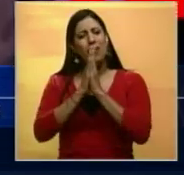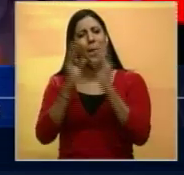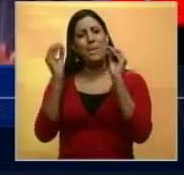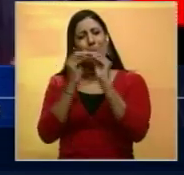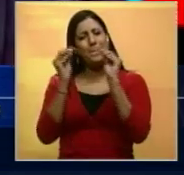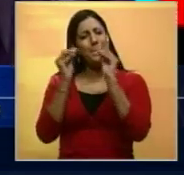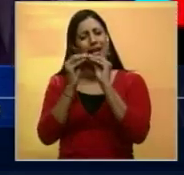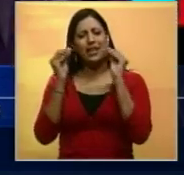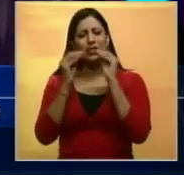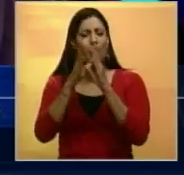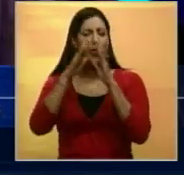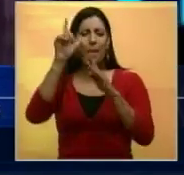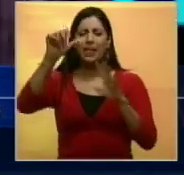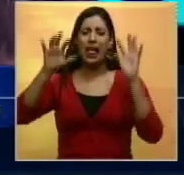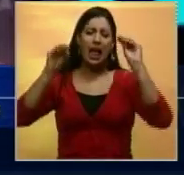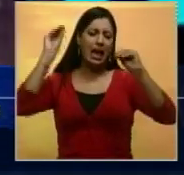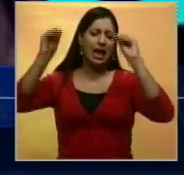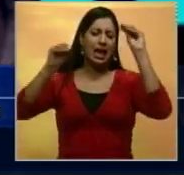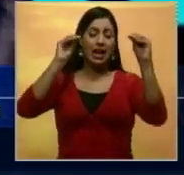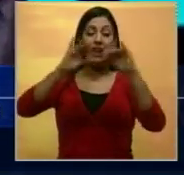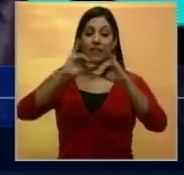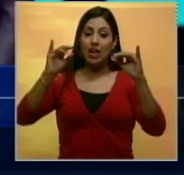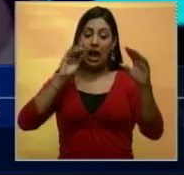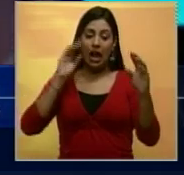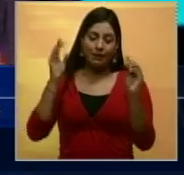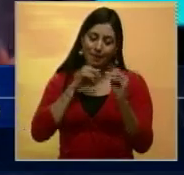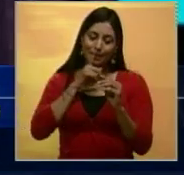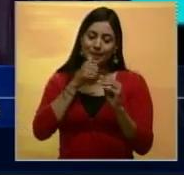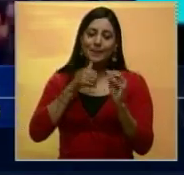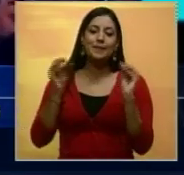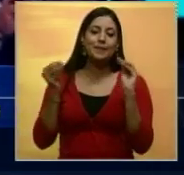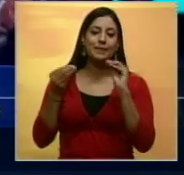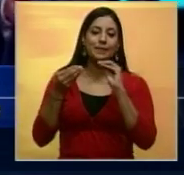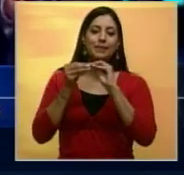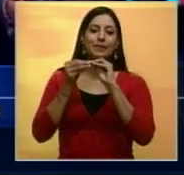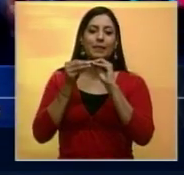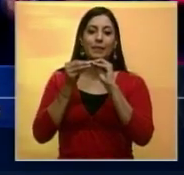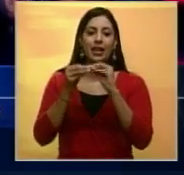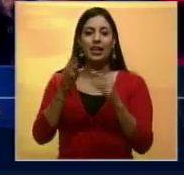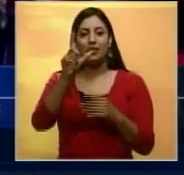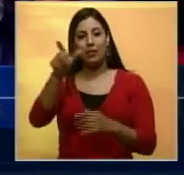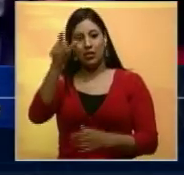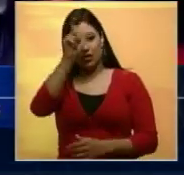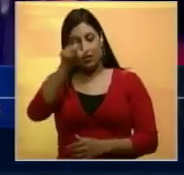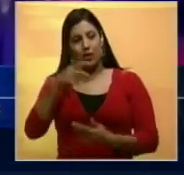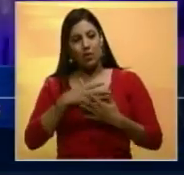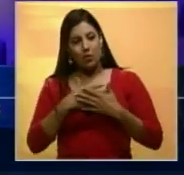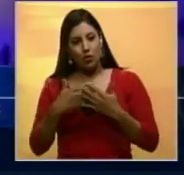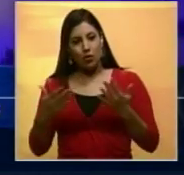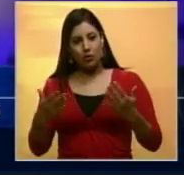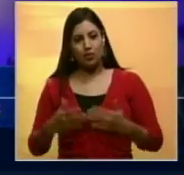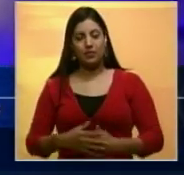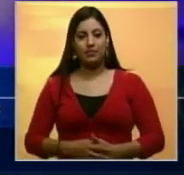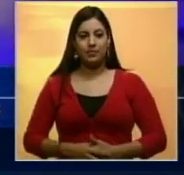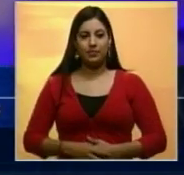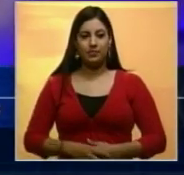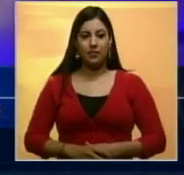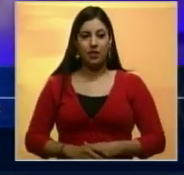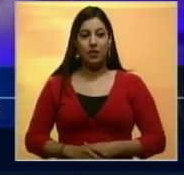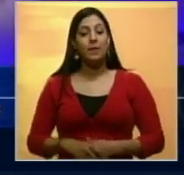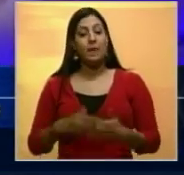gritos un beso entre la expareja. Al final, no les quedó otra opción más que complacer al auditorio y darles lo que tanto